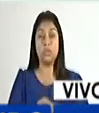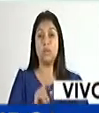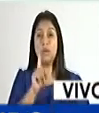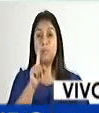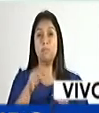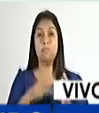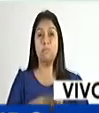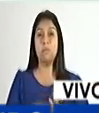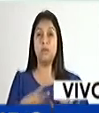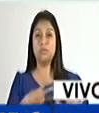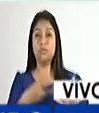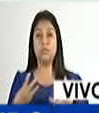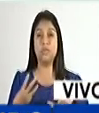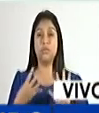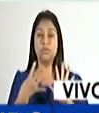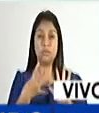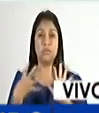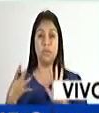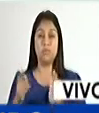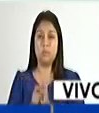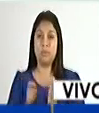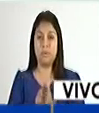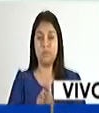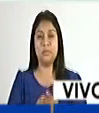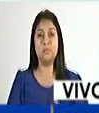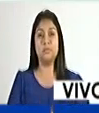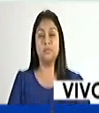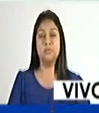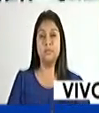de 1.899 pruebas.